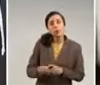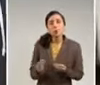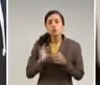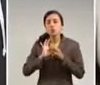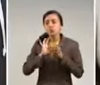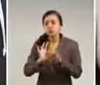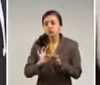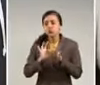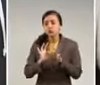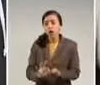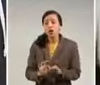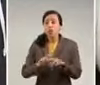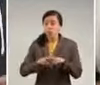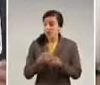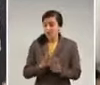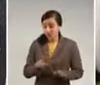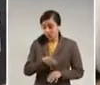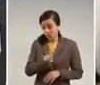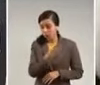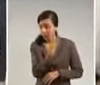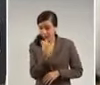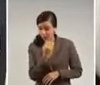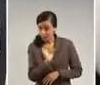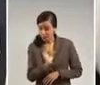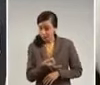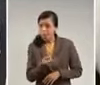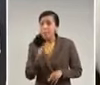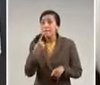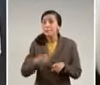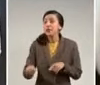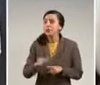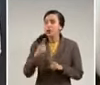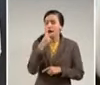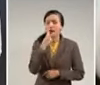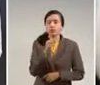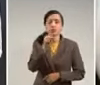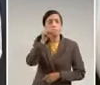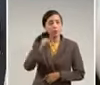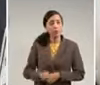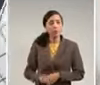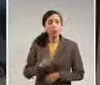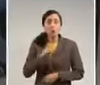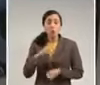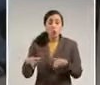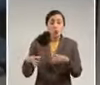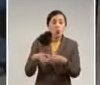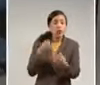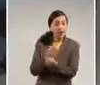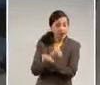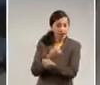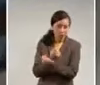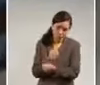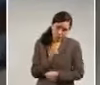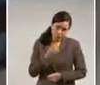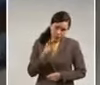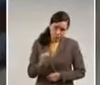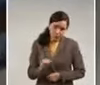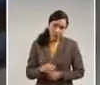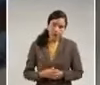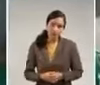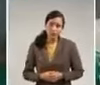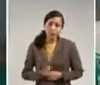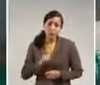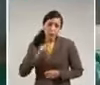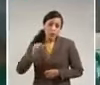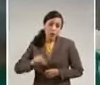de todo lo que ya usted acaba de mencionar, pero se mantiene la atención a los pacientes que llamamos grupos de riesgo. En estos momentos